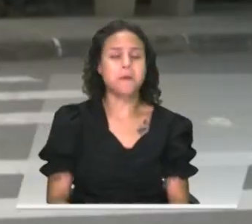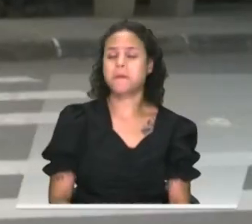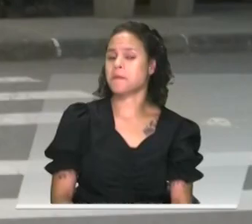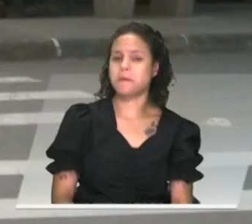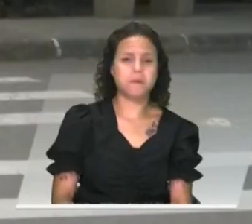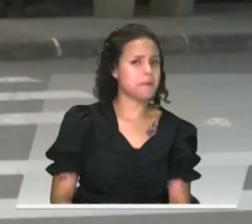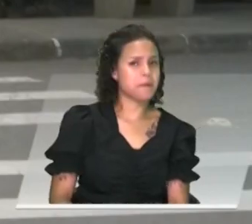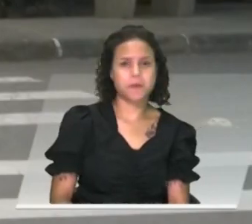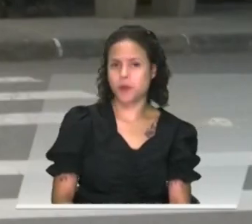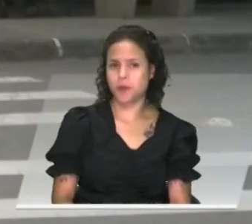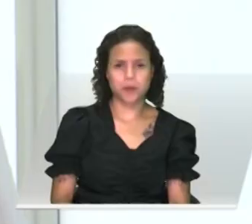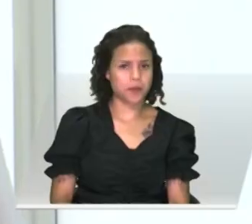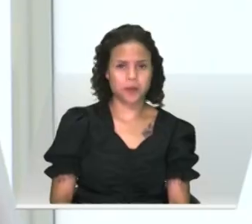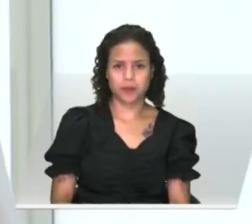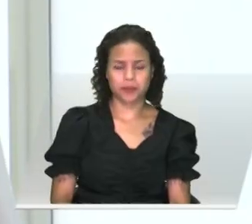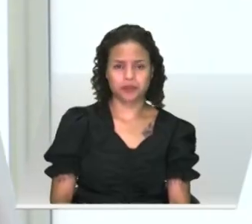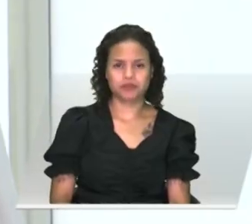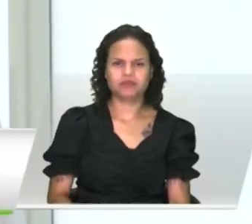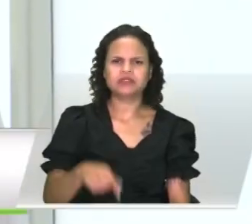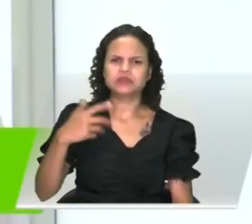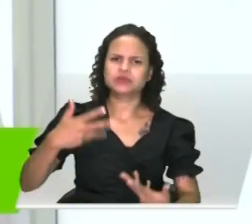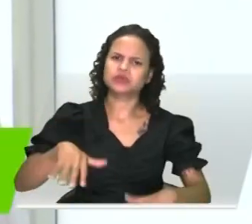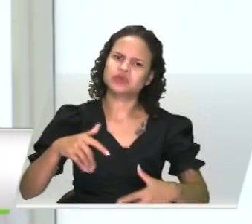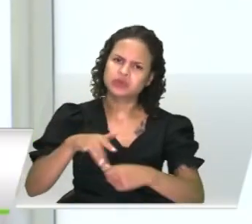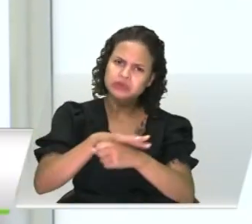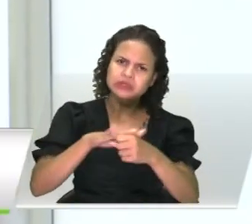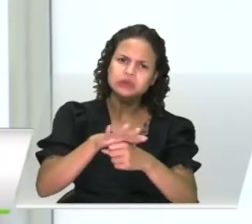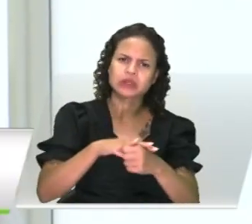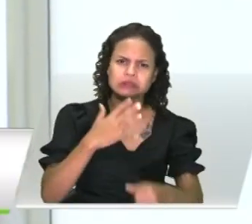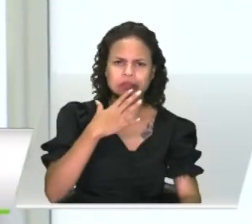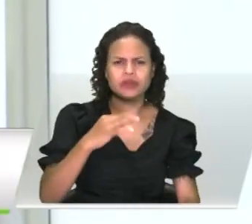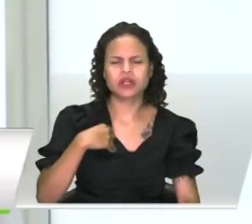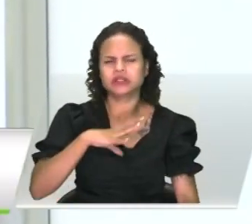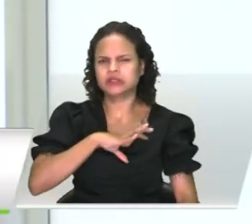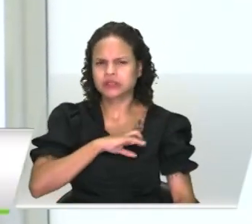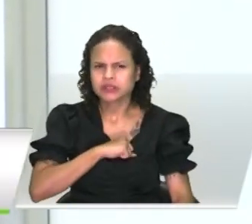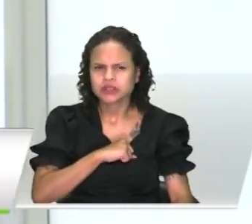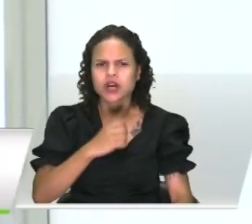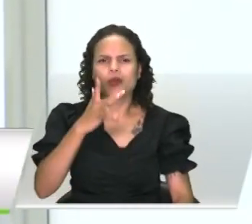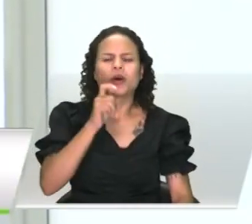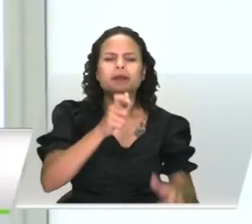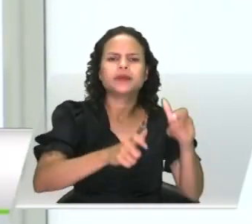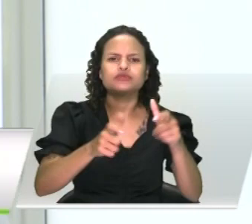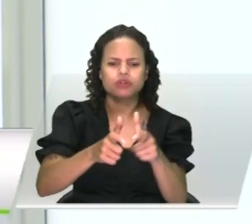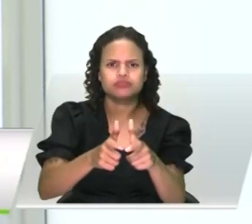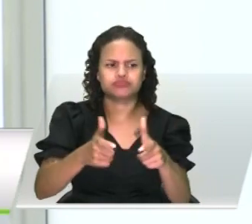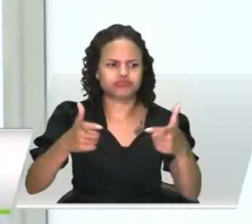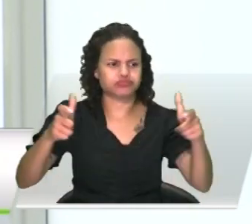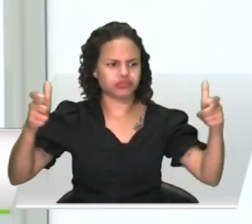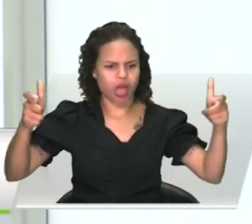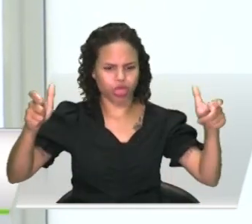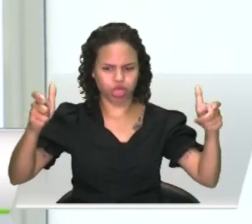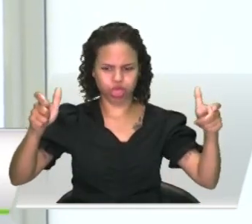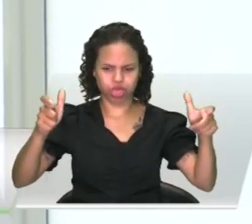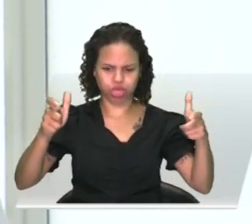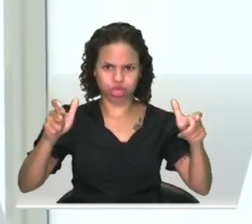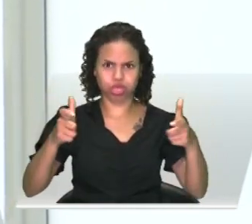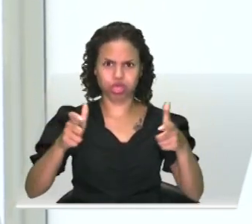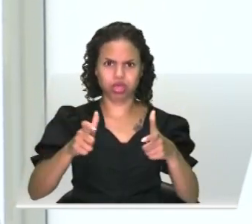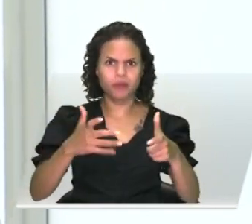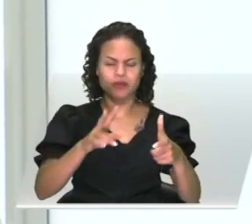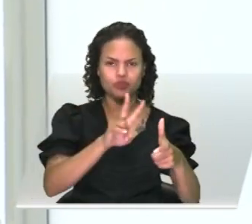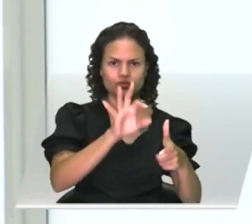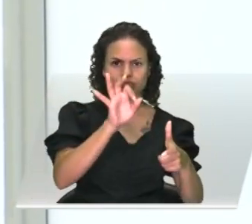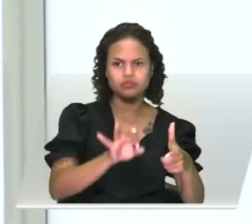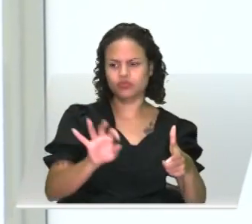terminal aérea de Medellín esta situación nos ha llevado a que más o menos haya un decrecimiento del entre 2 y 4% y